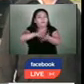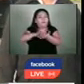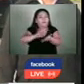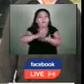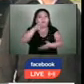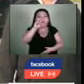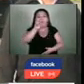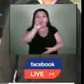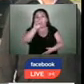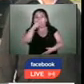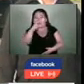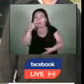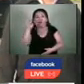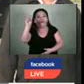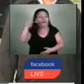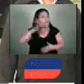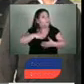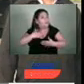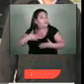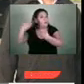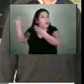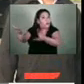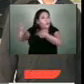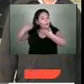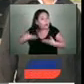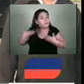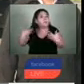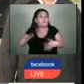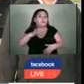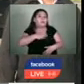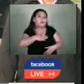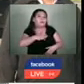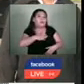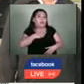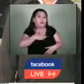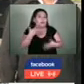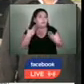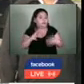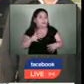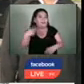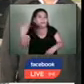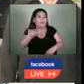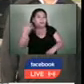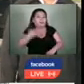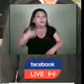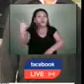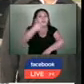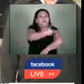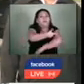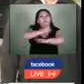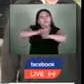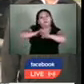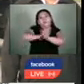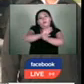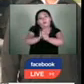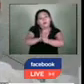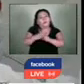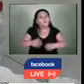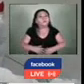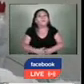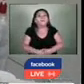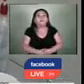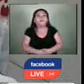2 donativos, con lo cual pues definitivamente se sigue teniendo el biológico necesario para poder ampliar esta estrategia de